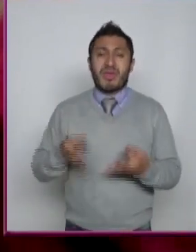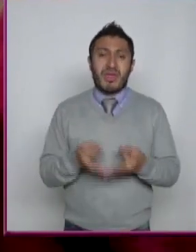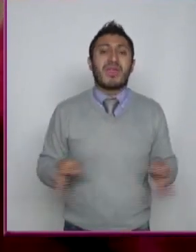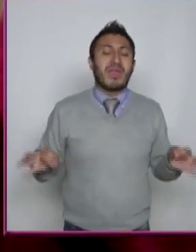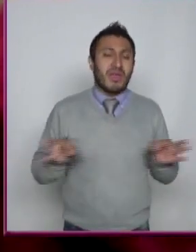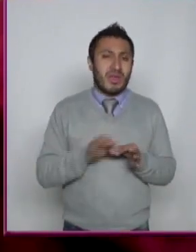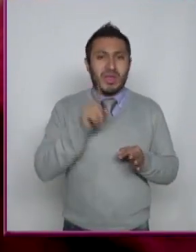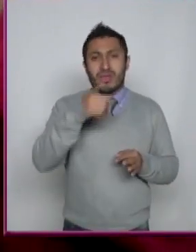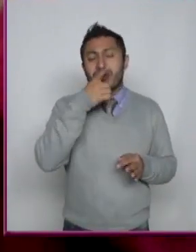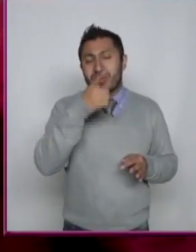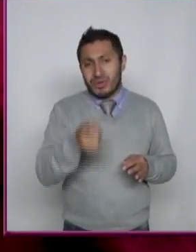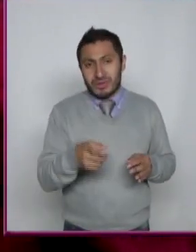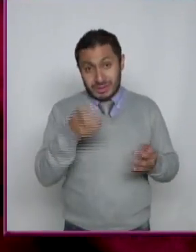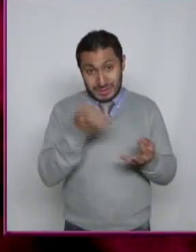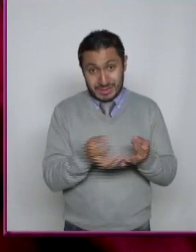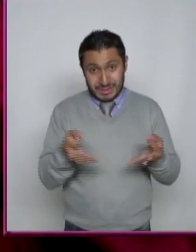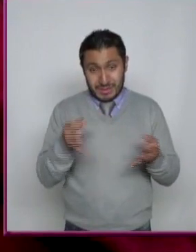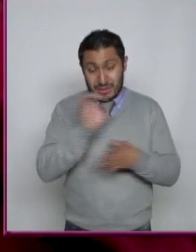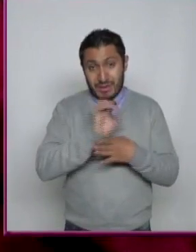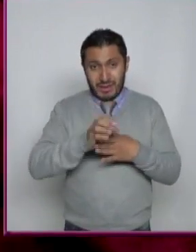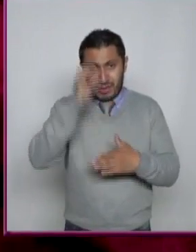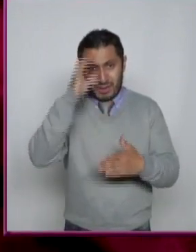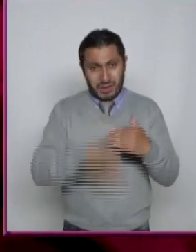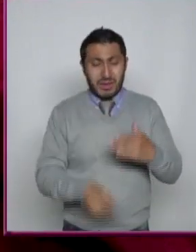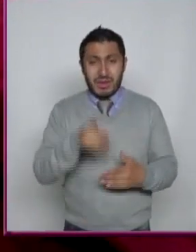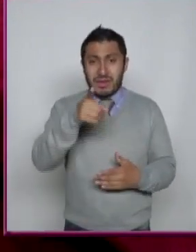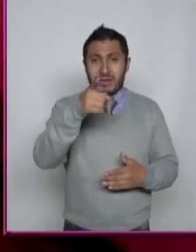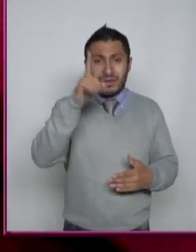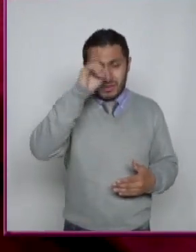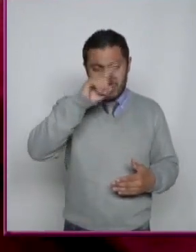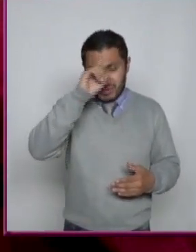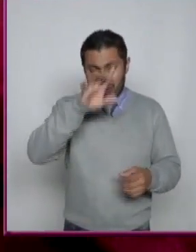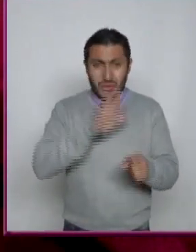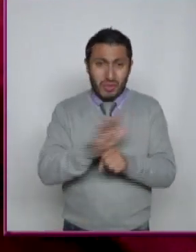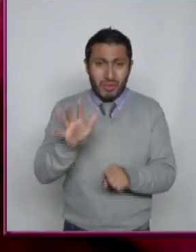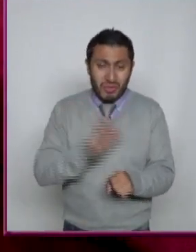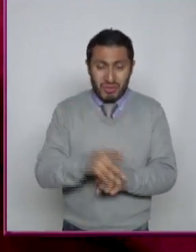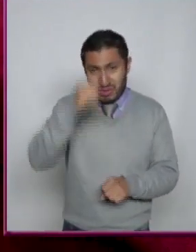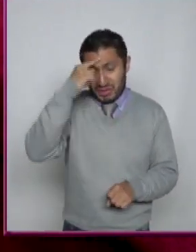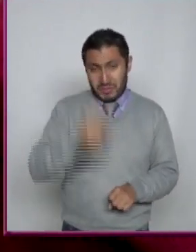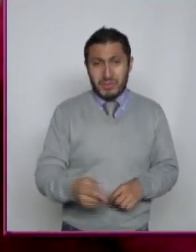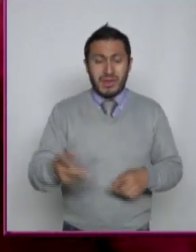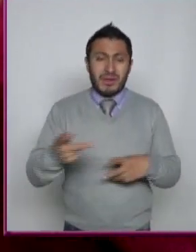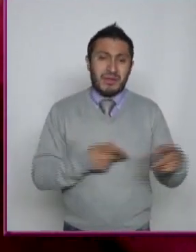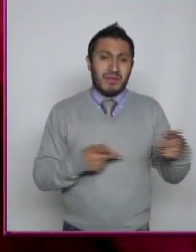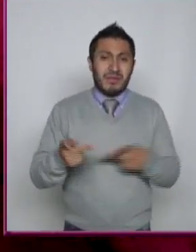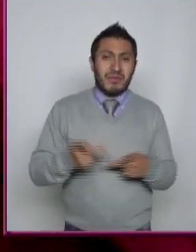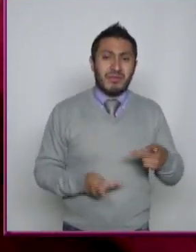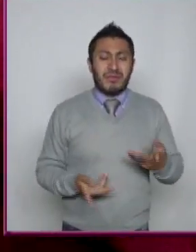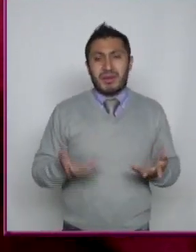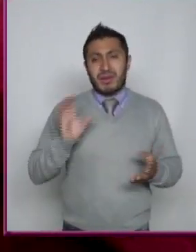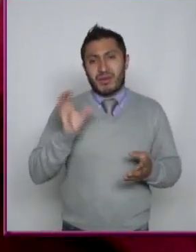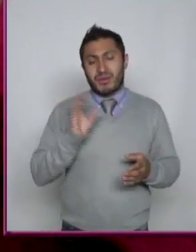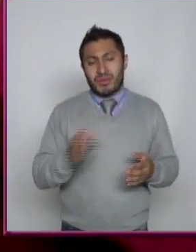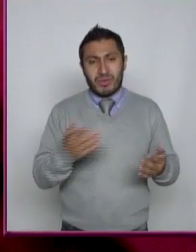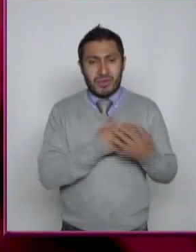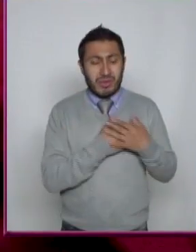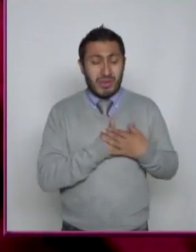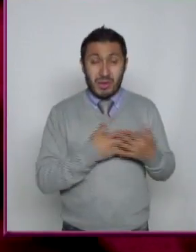que mencionas. Entonces, para cerrar, dinos qué consejos nos darías para prepararnos para cuando llegue este momento.